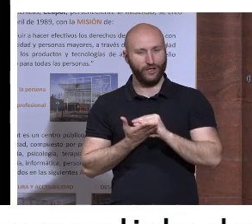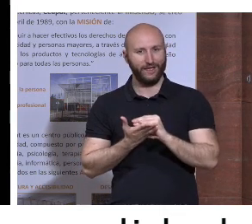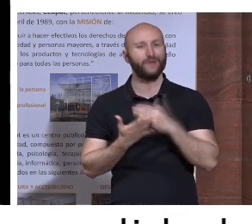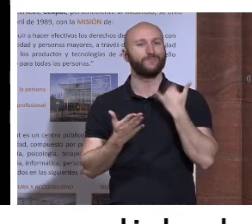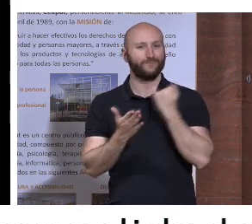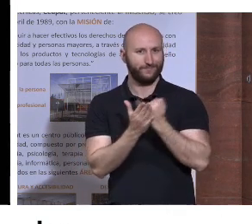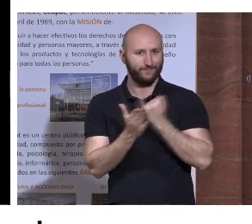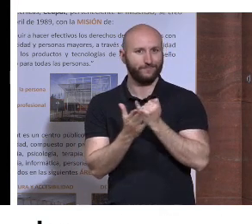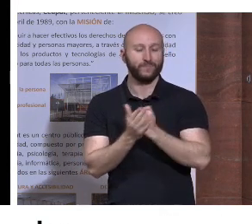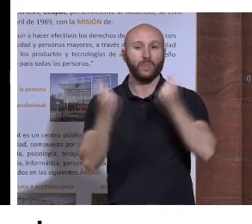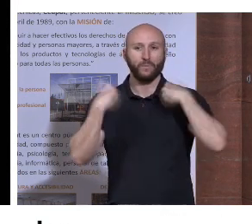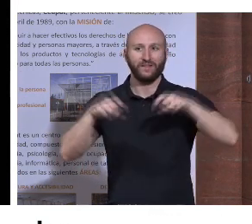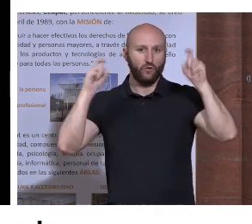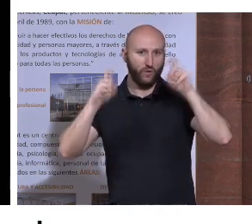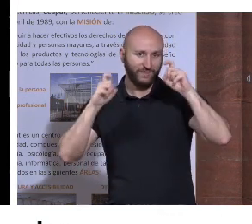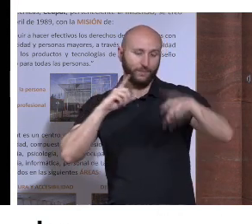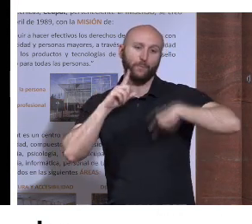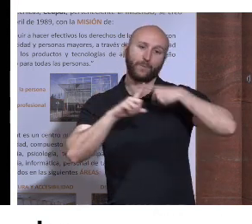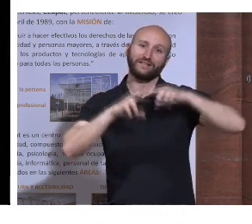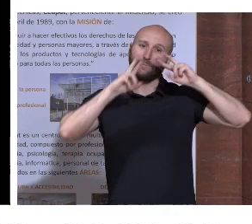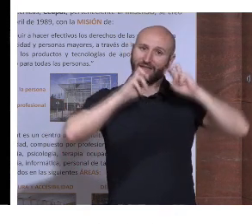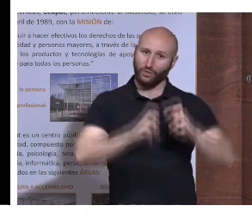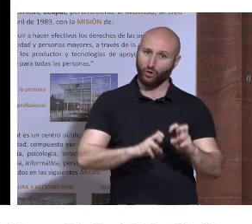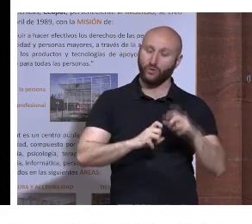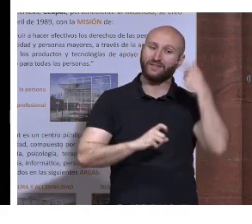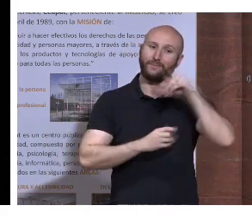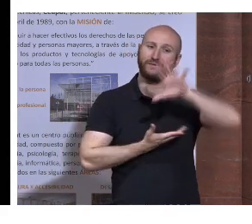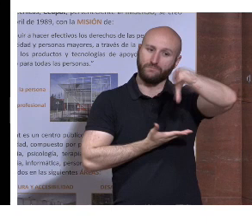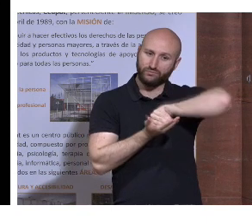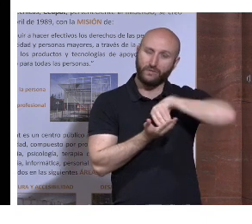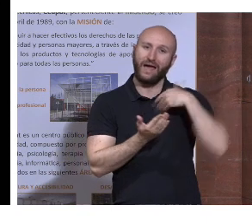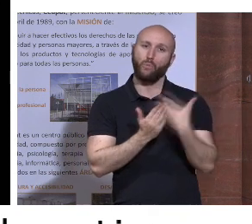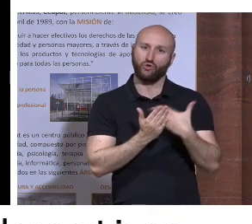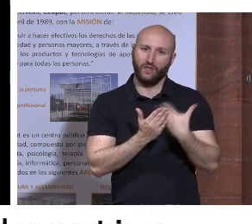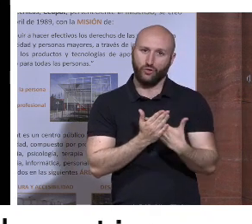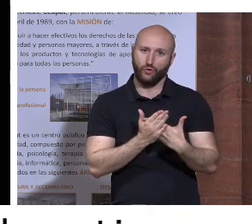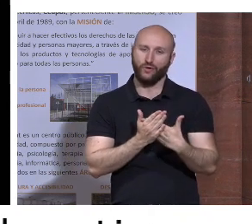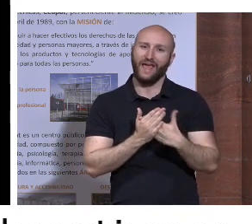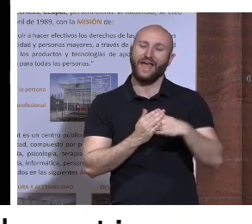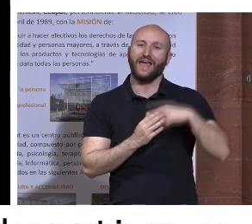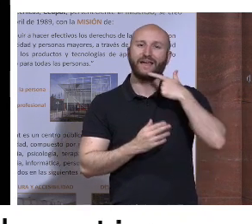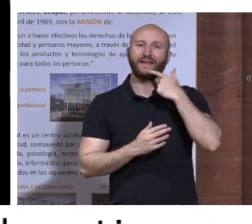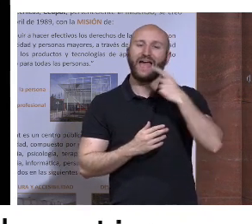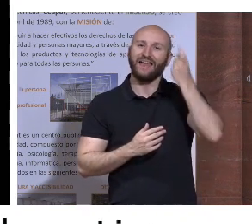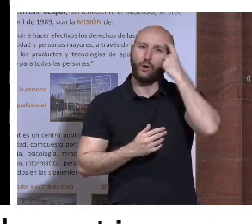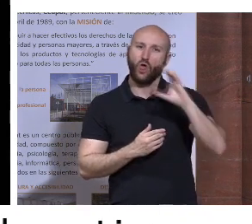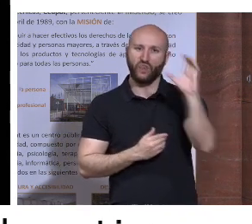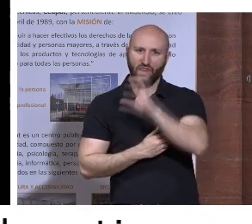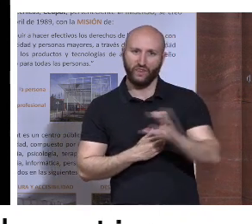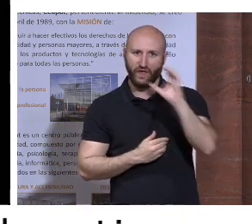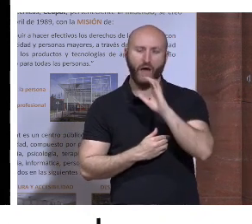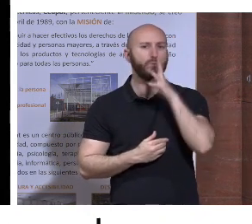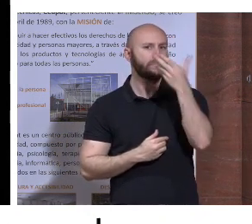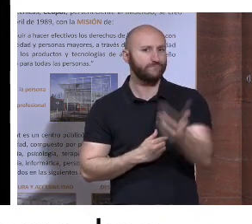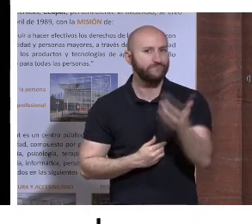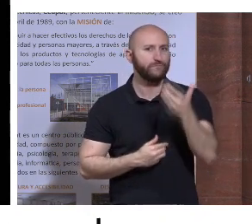de la práctica educativa y de la investigación, también recoge las aportaciones de la neurociencia en cuanto a la importancia de